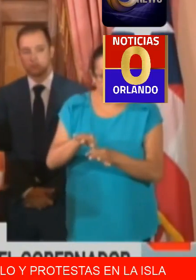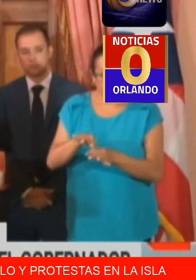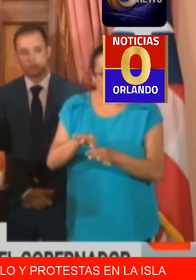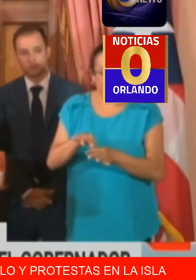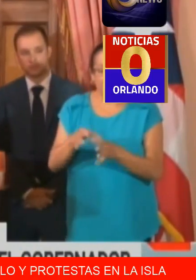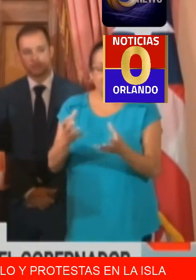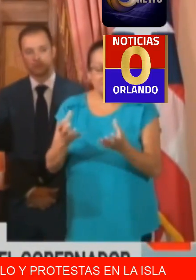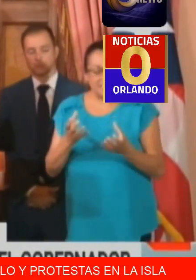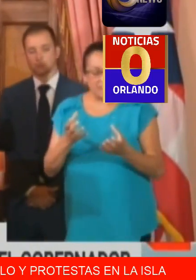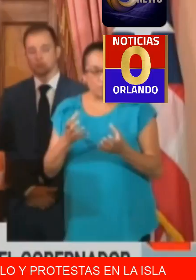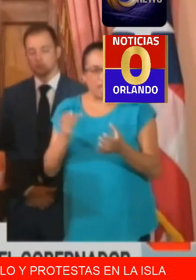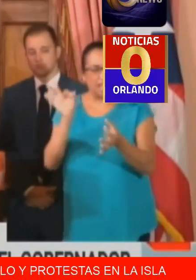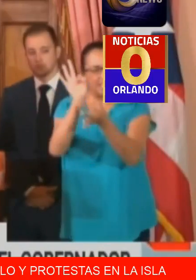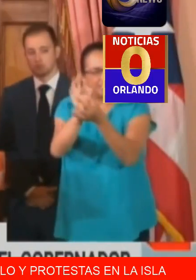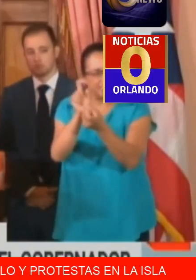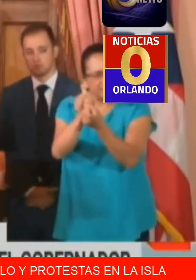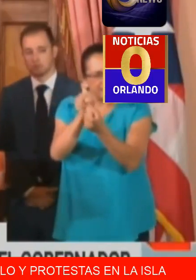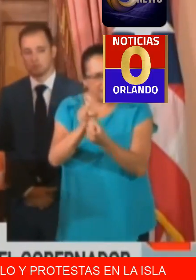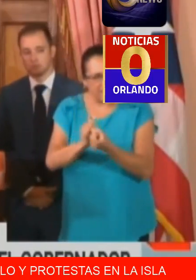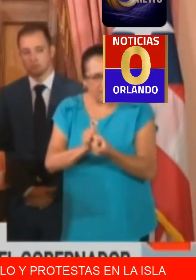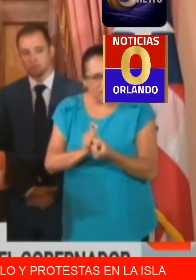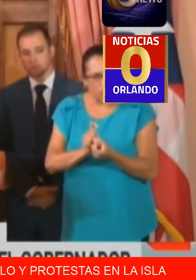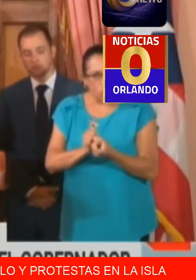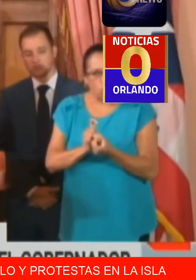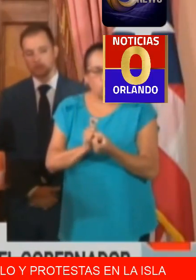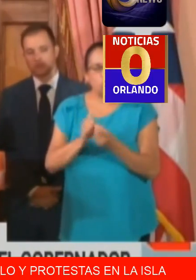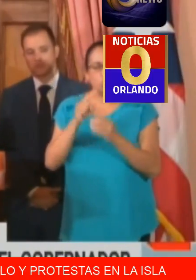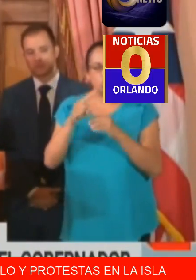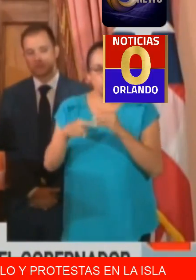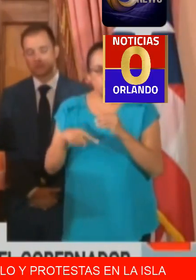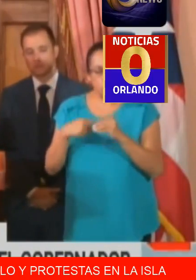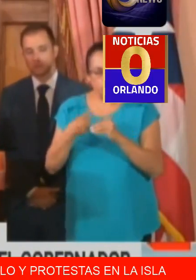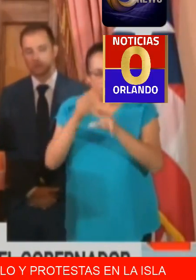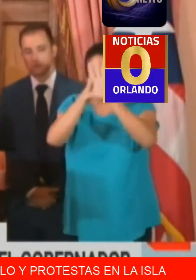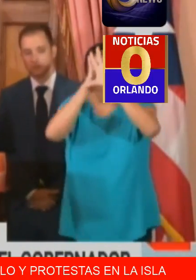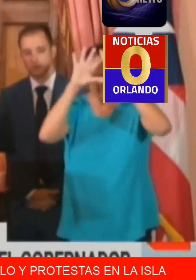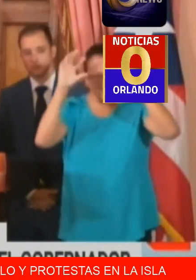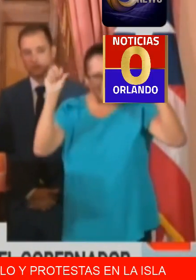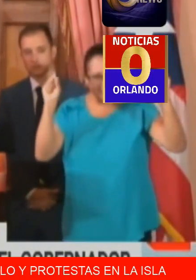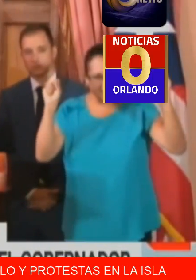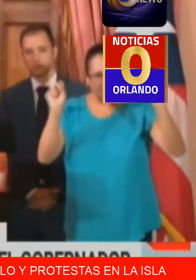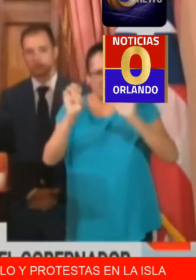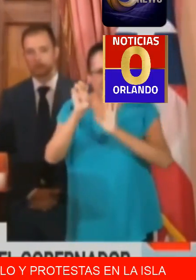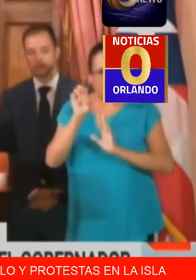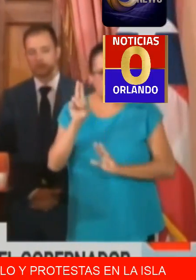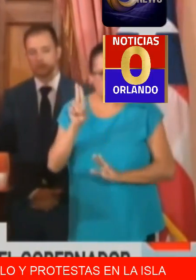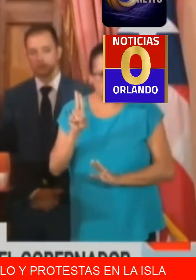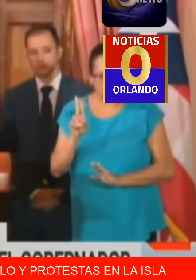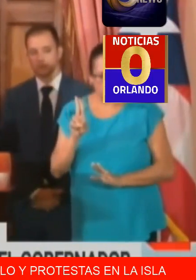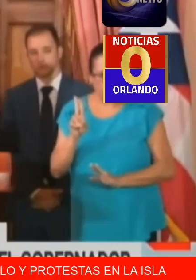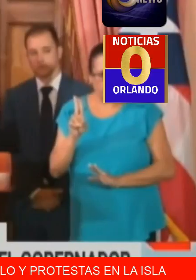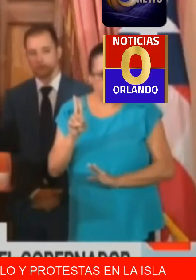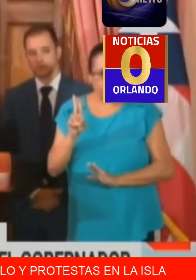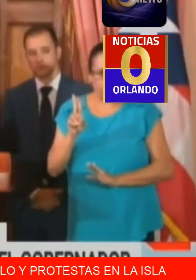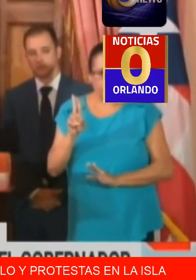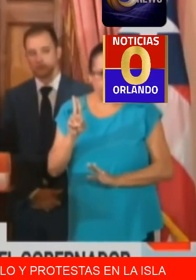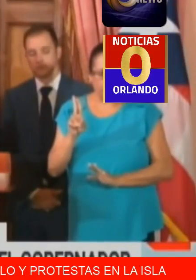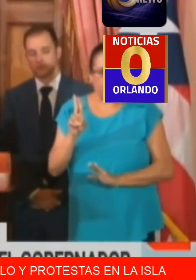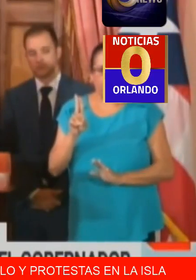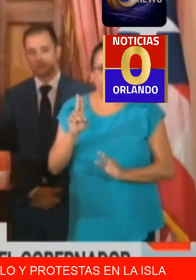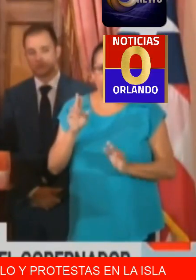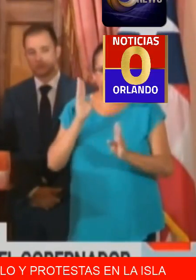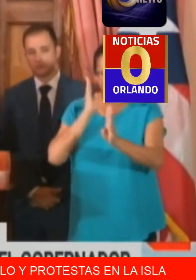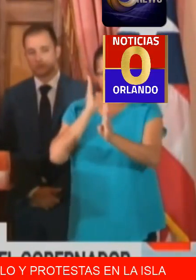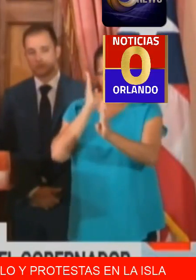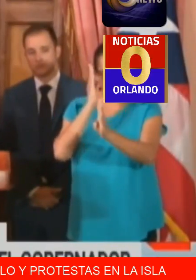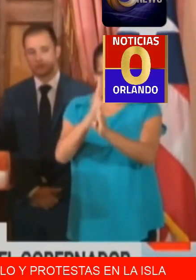al gobernador en su percepción de que no le habían pedido la renuncia a los líderes. Le aclaró sobre los comentarios en las redes sociales y ahora también